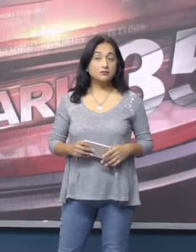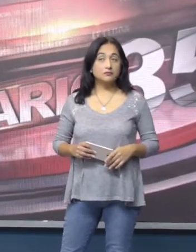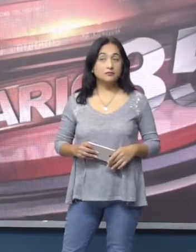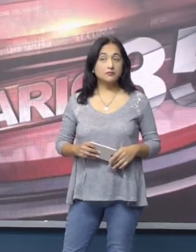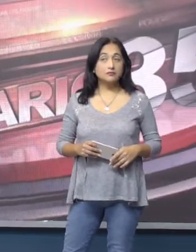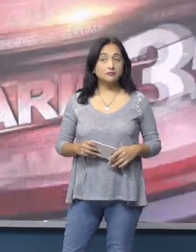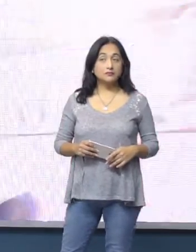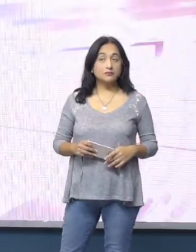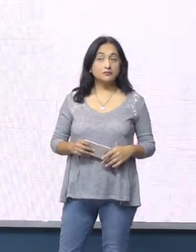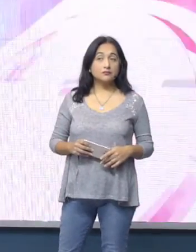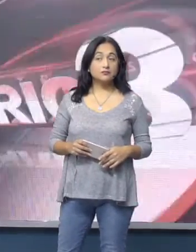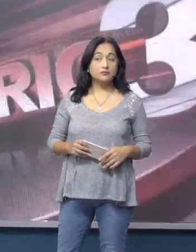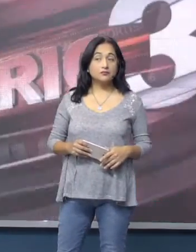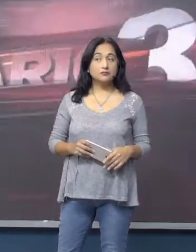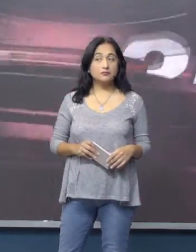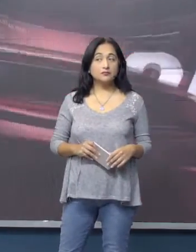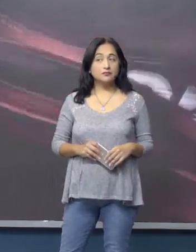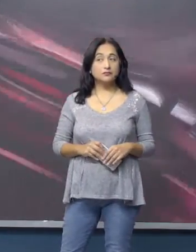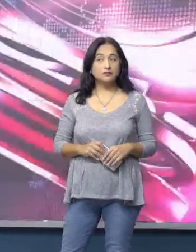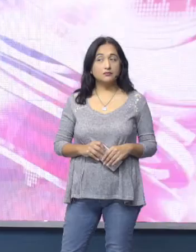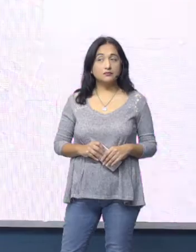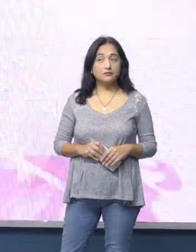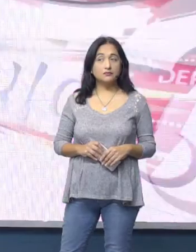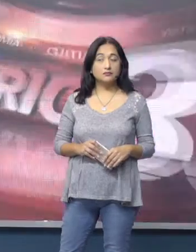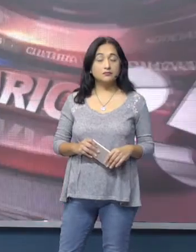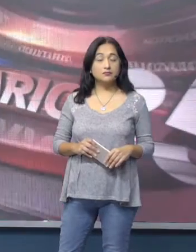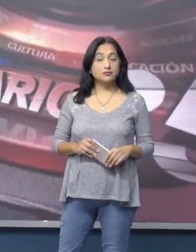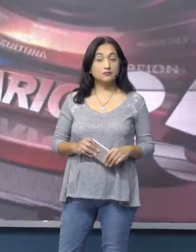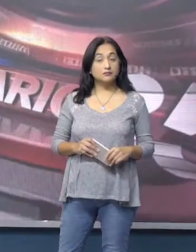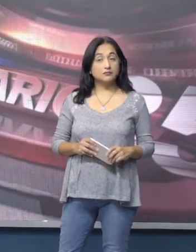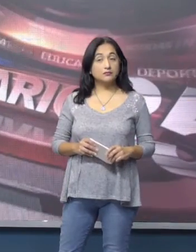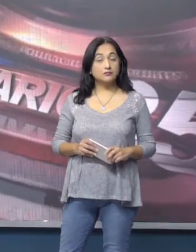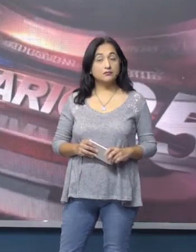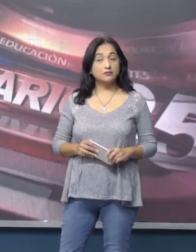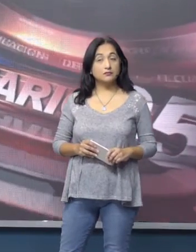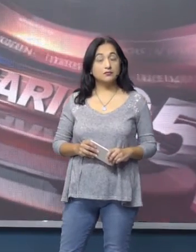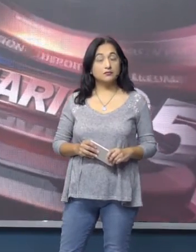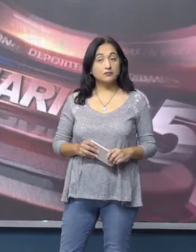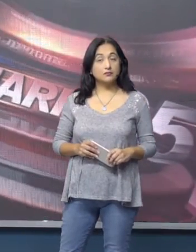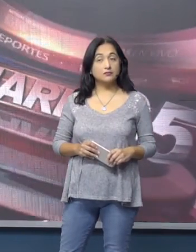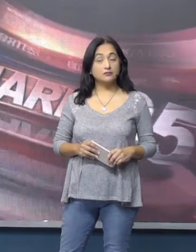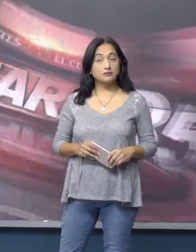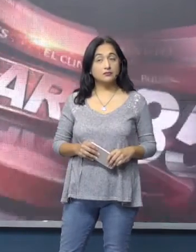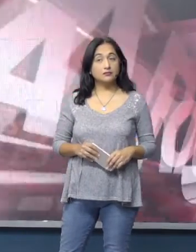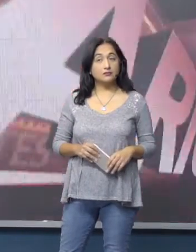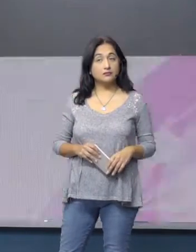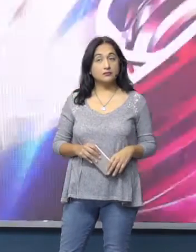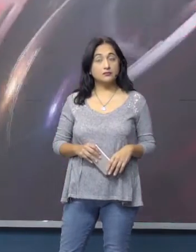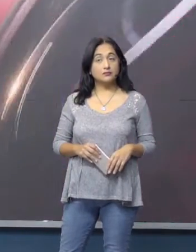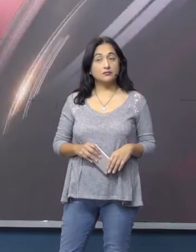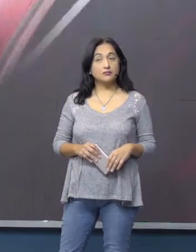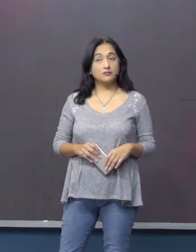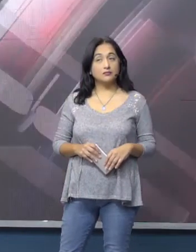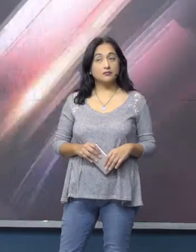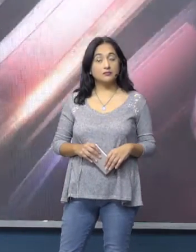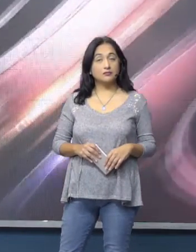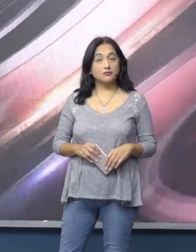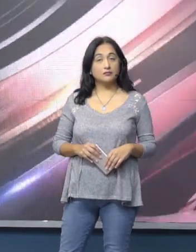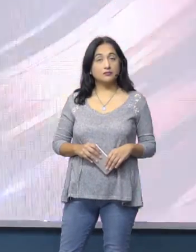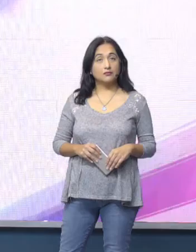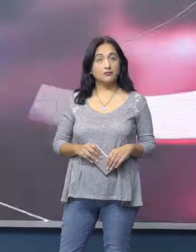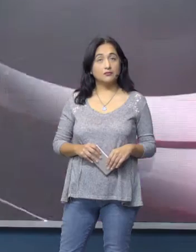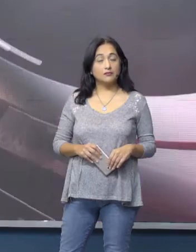tema de mucho afecto y sentimiento para los alumnos de cuarto grado y los alumnos de sexto año de la